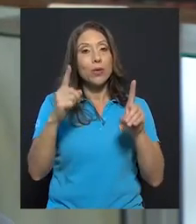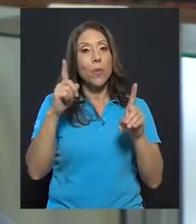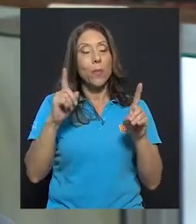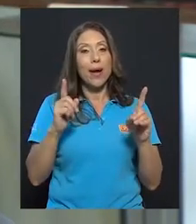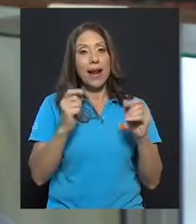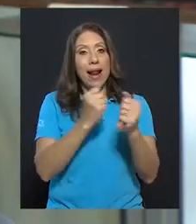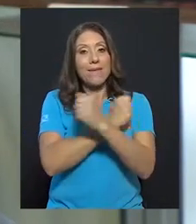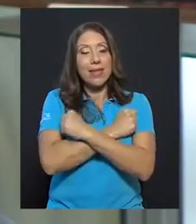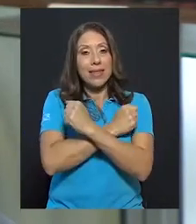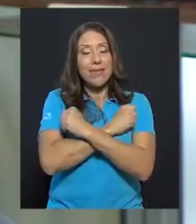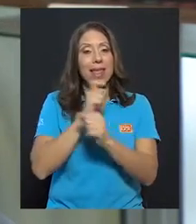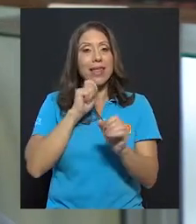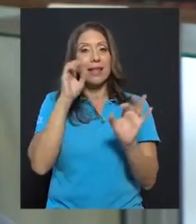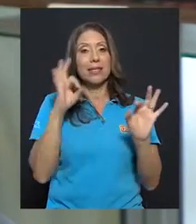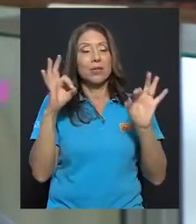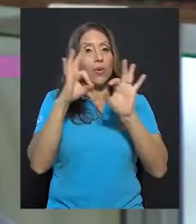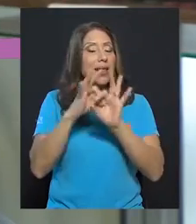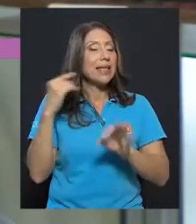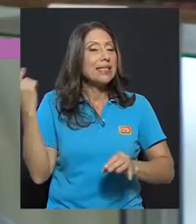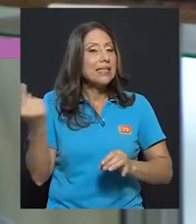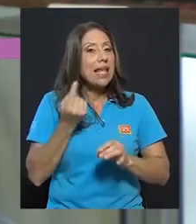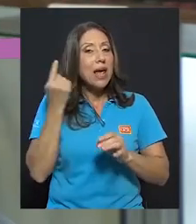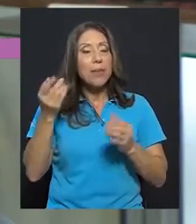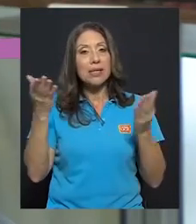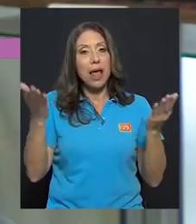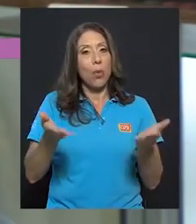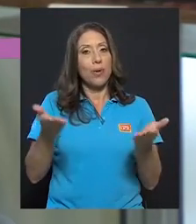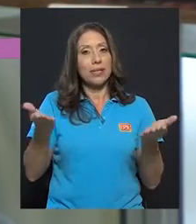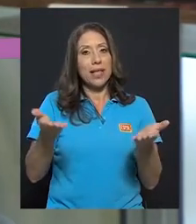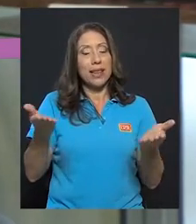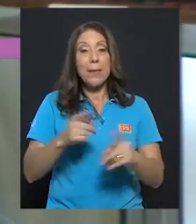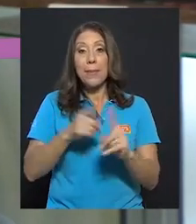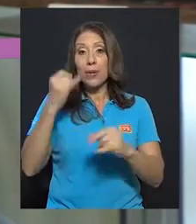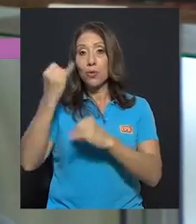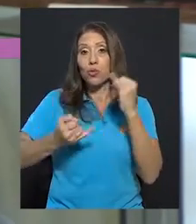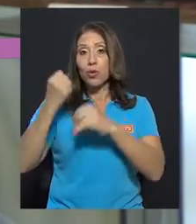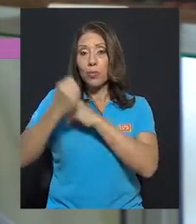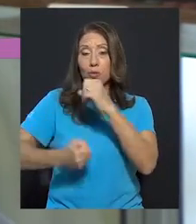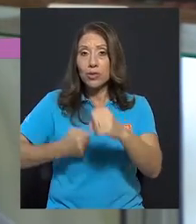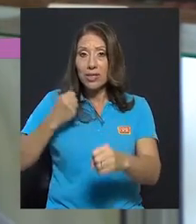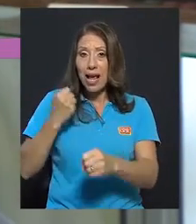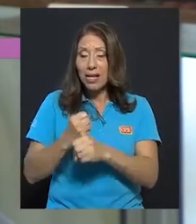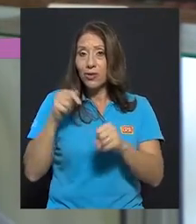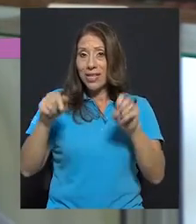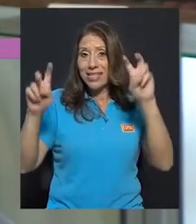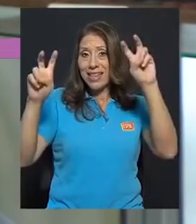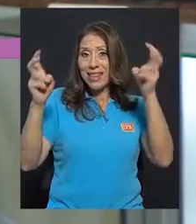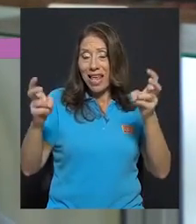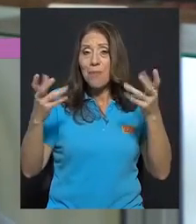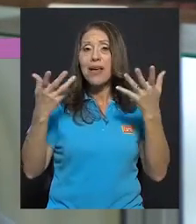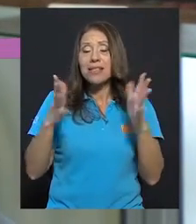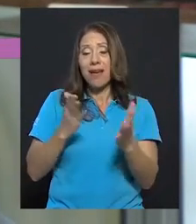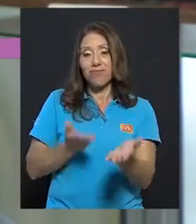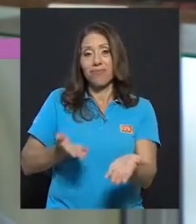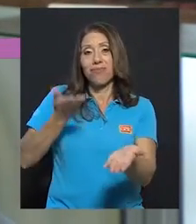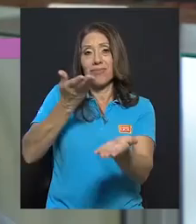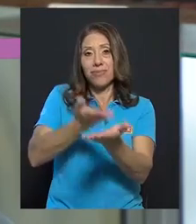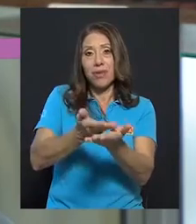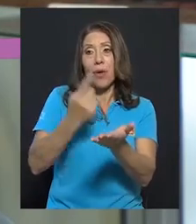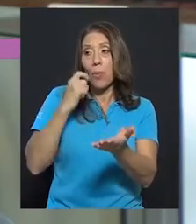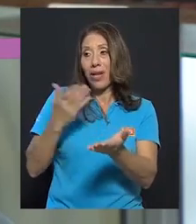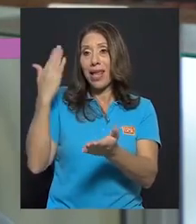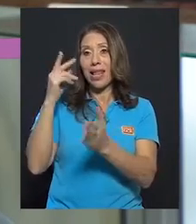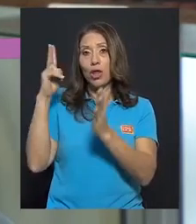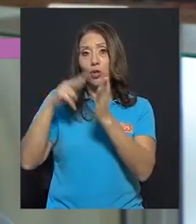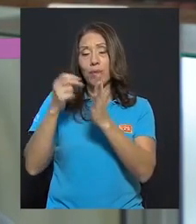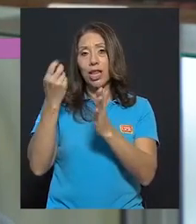sexualidad siempre ha estado presente. Lo que pasa es que en los últimos años es un tema que se ha posicionado primeramente porque en el 2012 se aprueba,